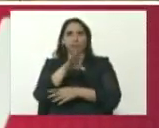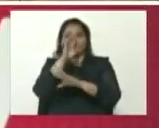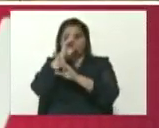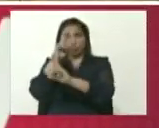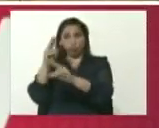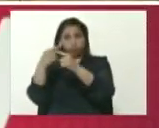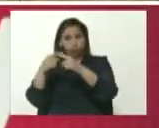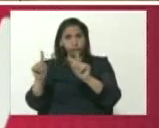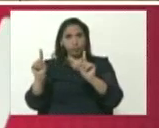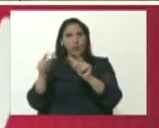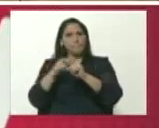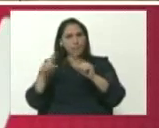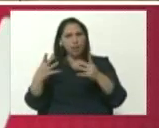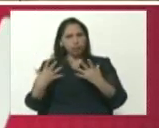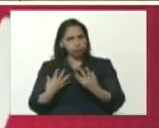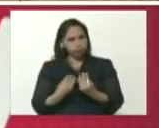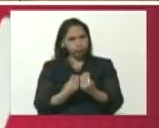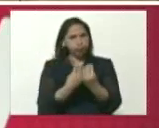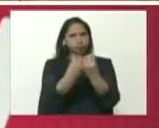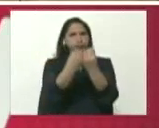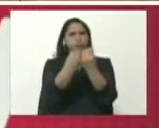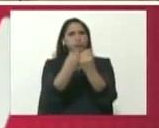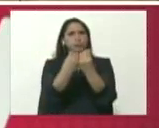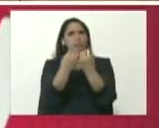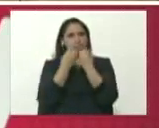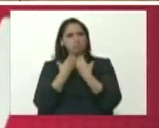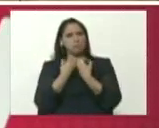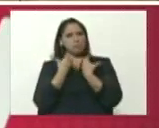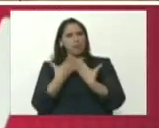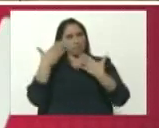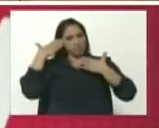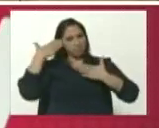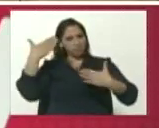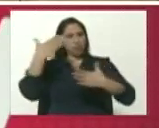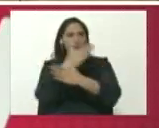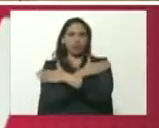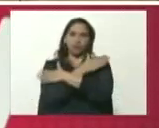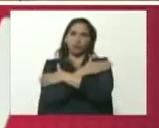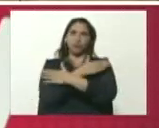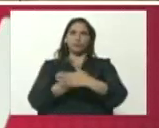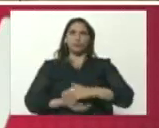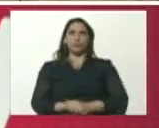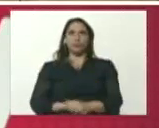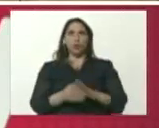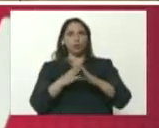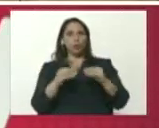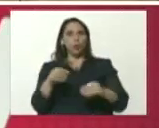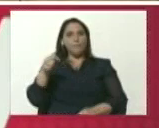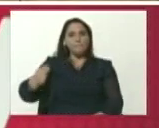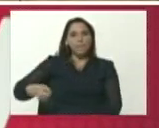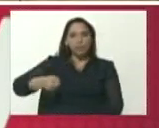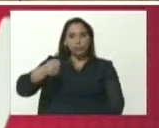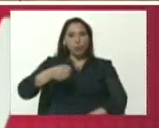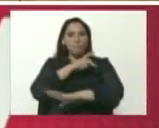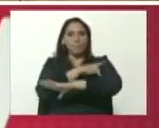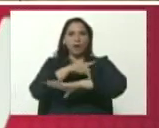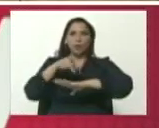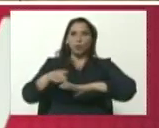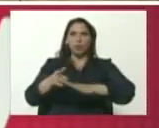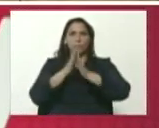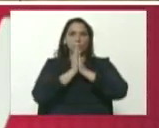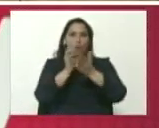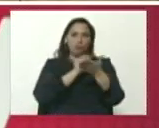las diferencias, pero vamos juntos. Muy bien, Olga, te felicito. Muy bien a toda la pastora. Márquez, toma